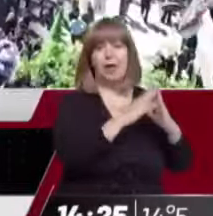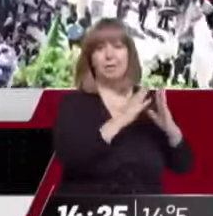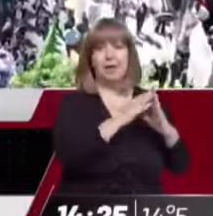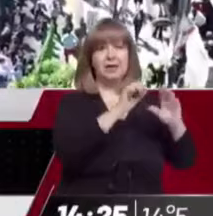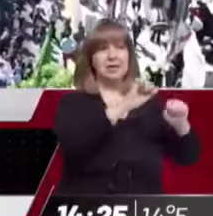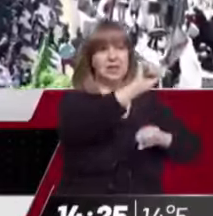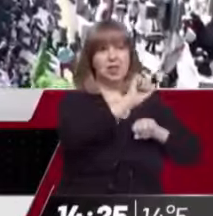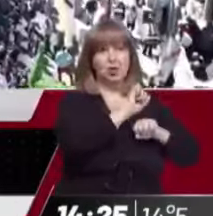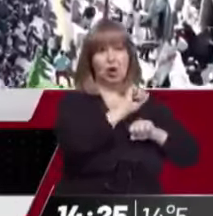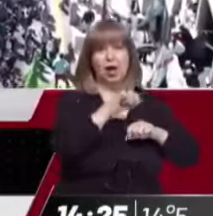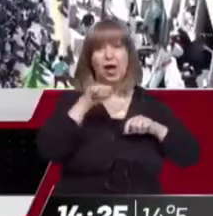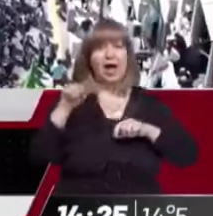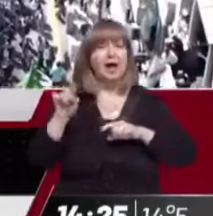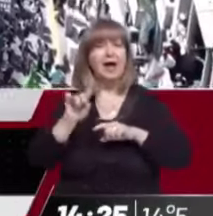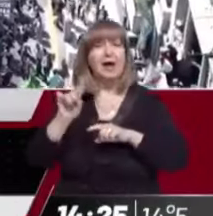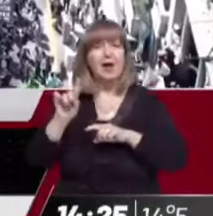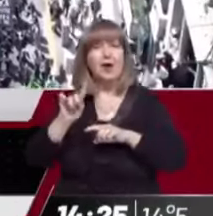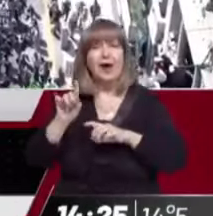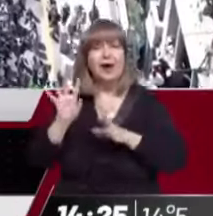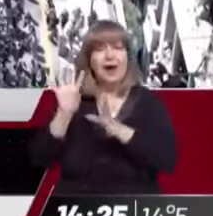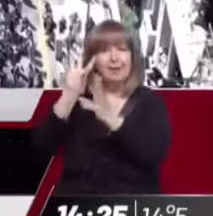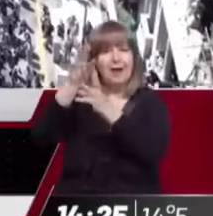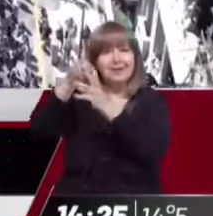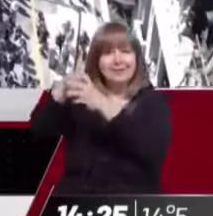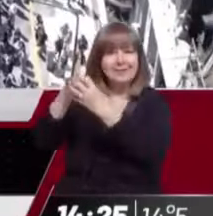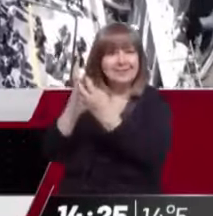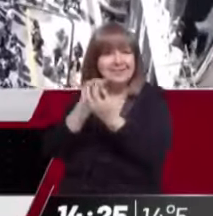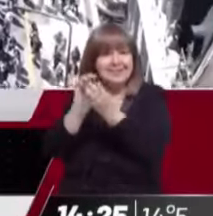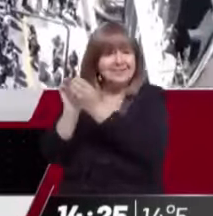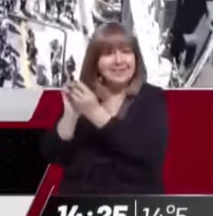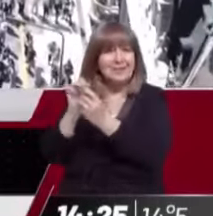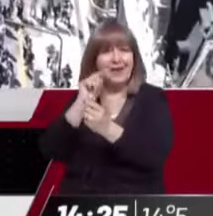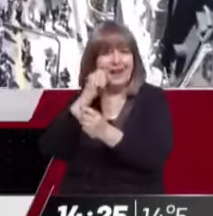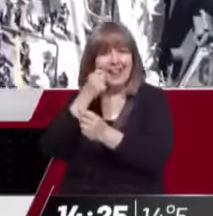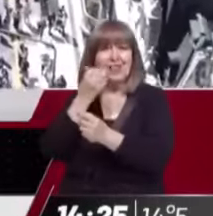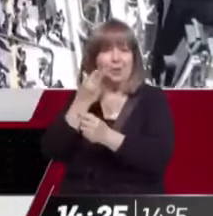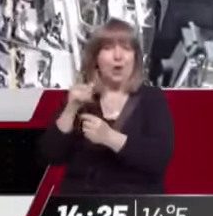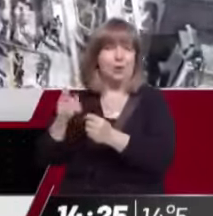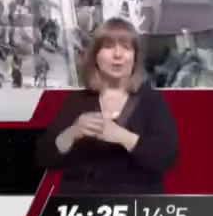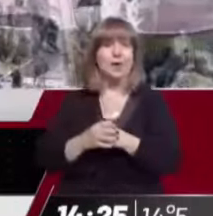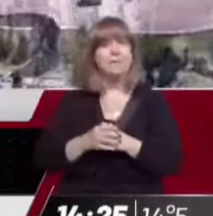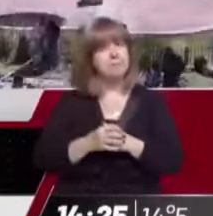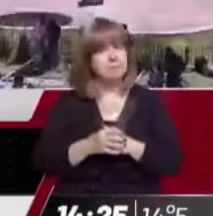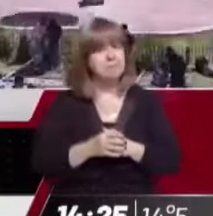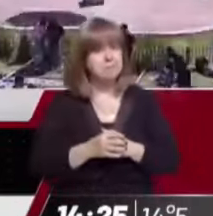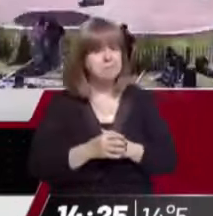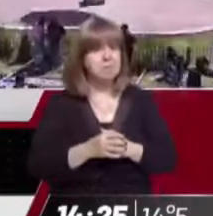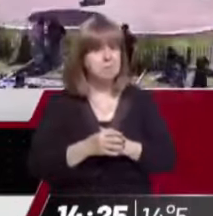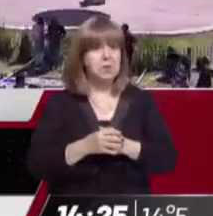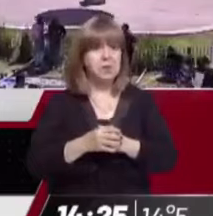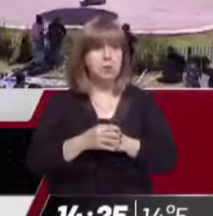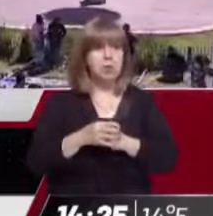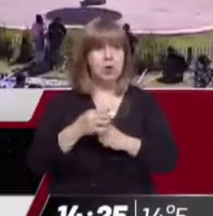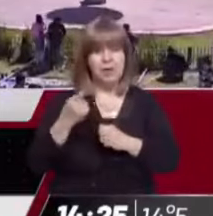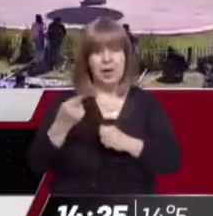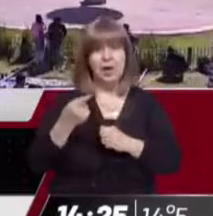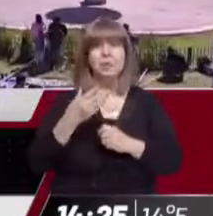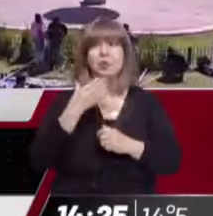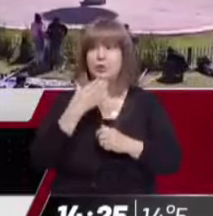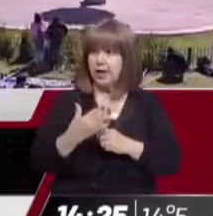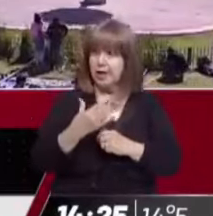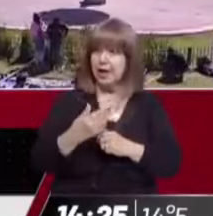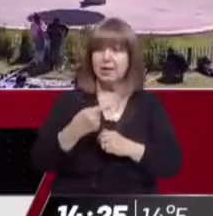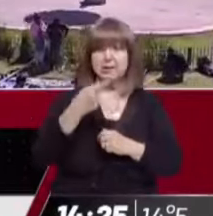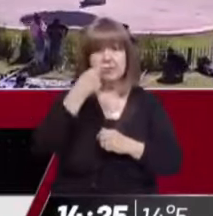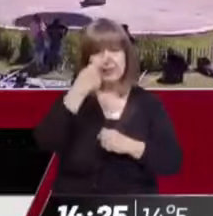diploma. Pablo, muchísimas gracias. Bueno, chicos, acá el testimononio, ¿no?, de un extranjero dando respuesta a algunas de las polémicas que se